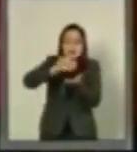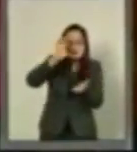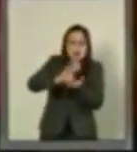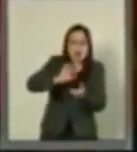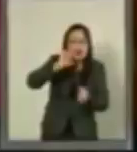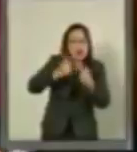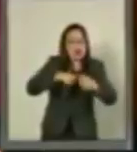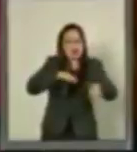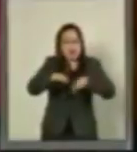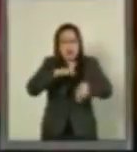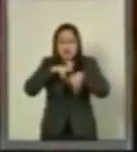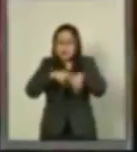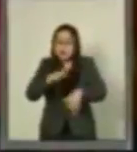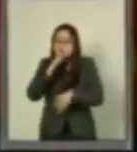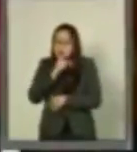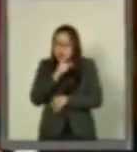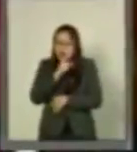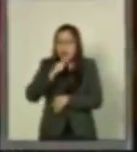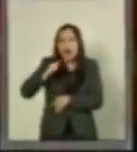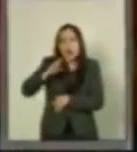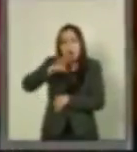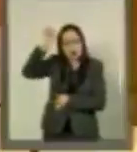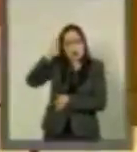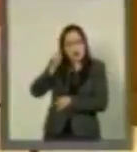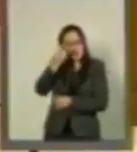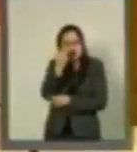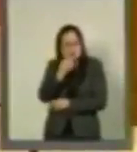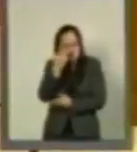no poder seguir desempeñando el encargo.